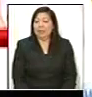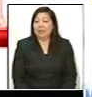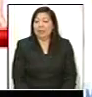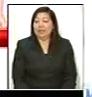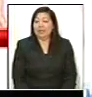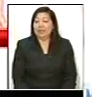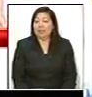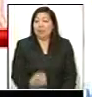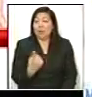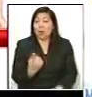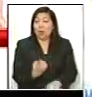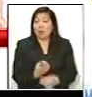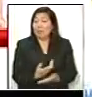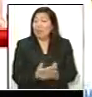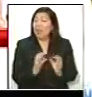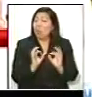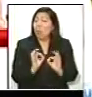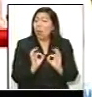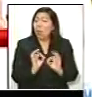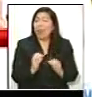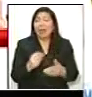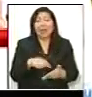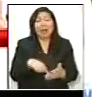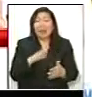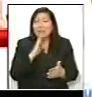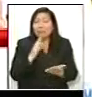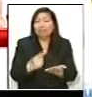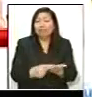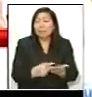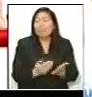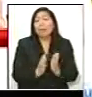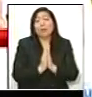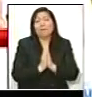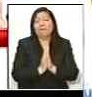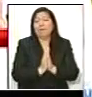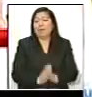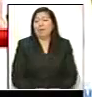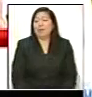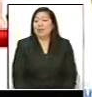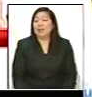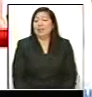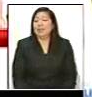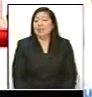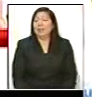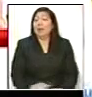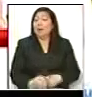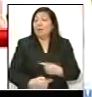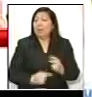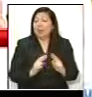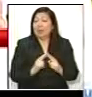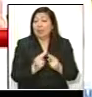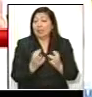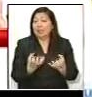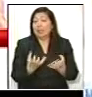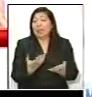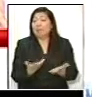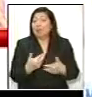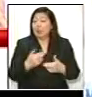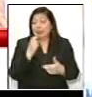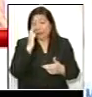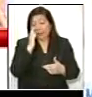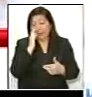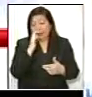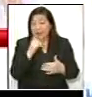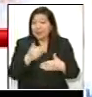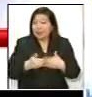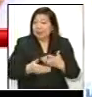y tenemos una hora y no hemos salido de la estación de pedidos. Yo les voy a pedir, por favor, que para la siguiente sesión, si queremos realmente producir y el